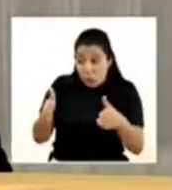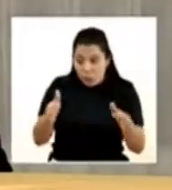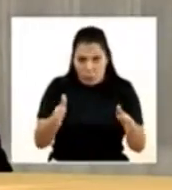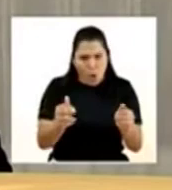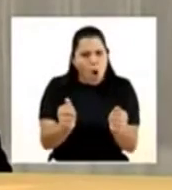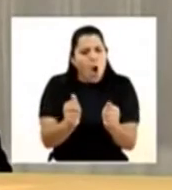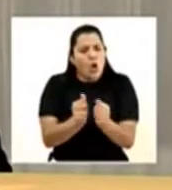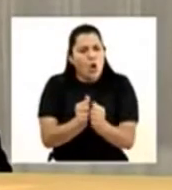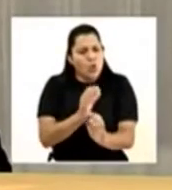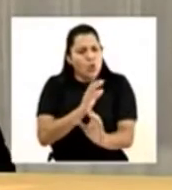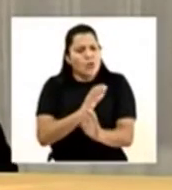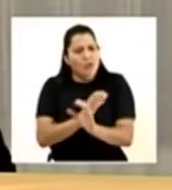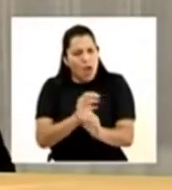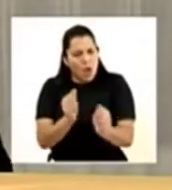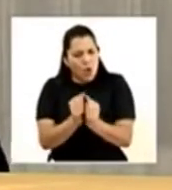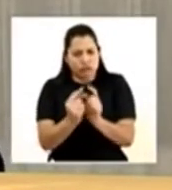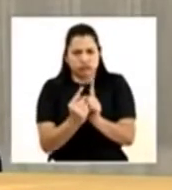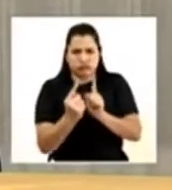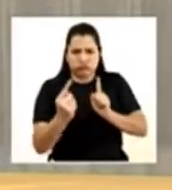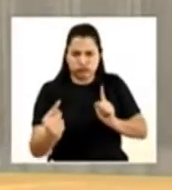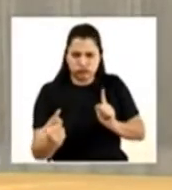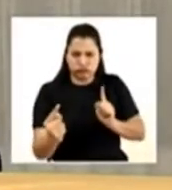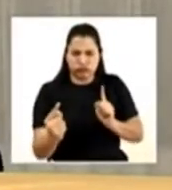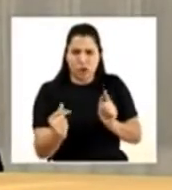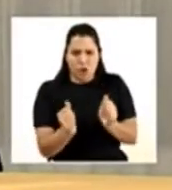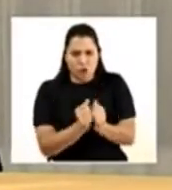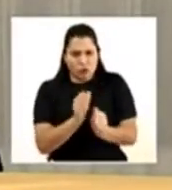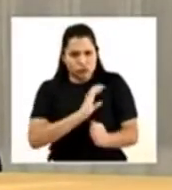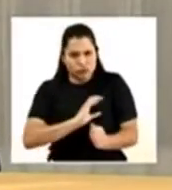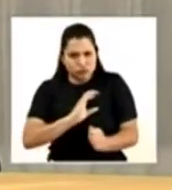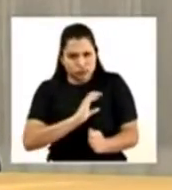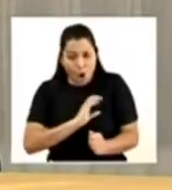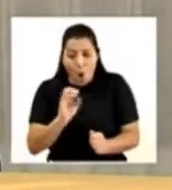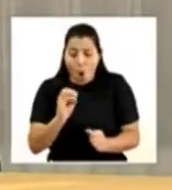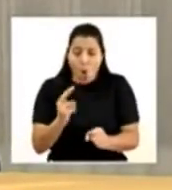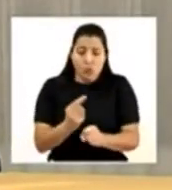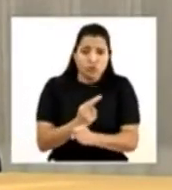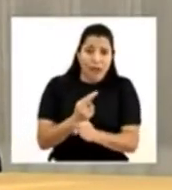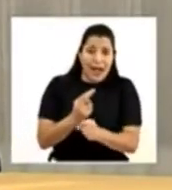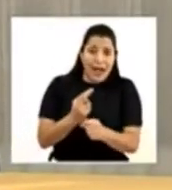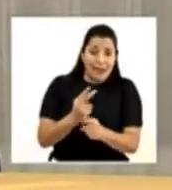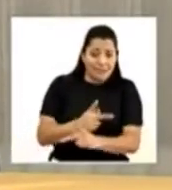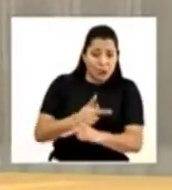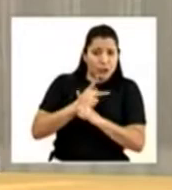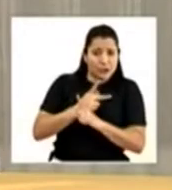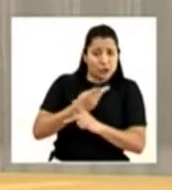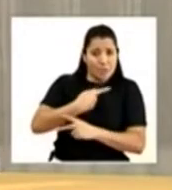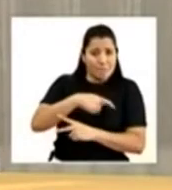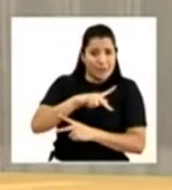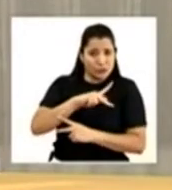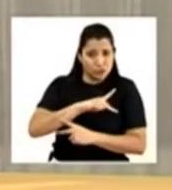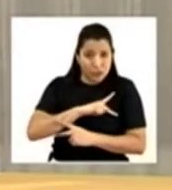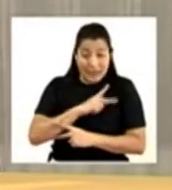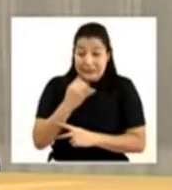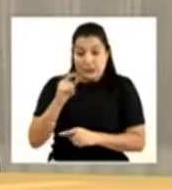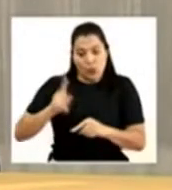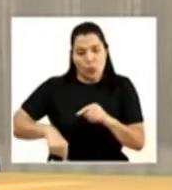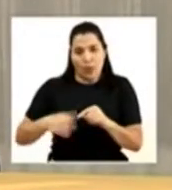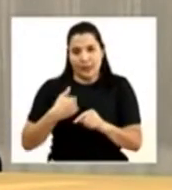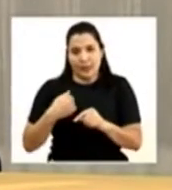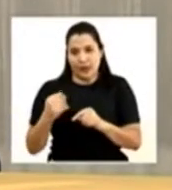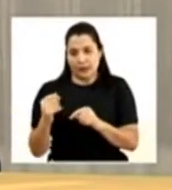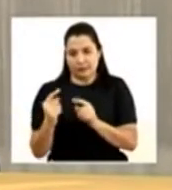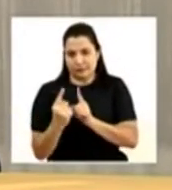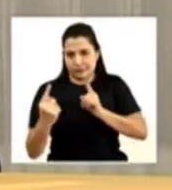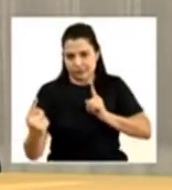ese distanciamiento físico, ese mantener la distancia o eventualmente el uso de equipo de protección personal, si es que esa distancia no se puede tomar, y